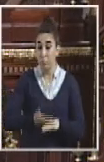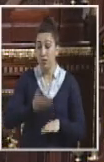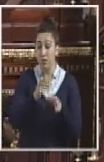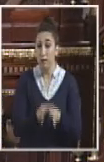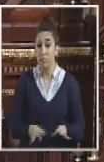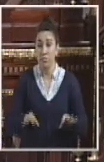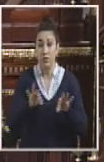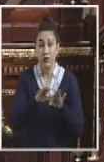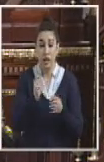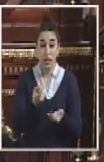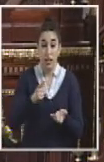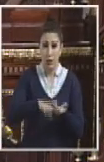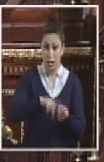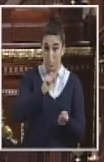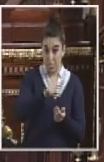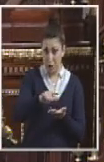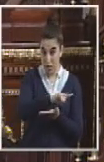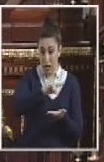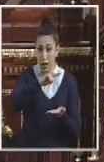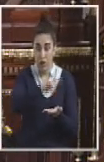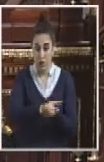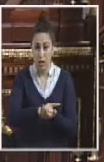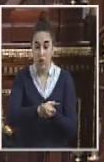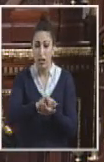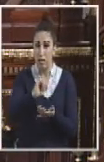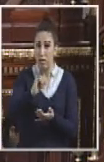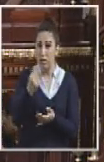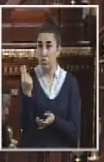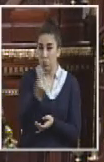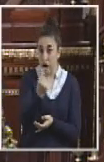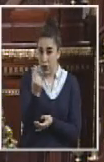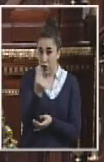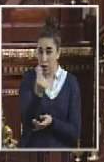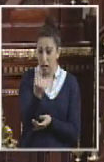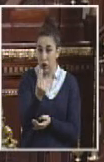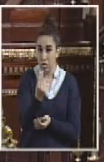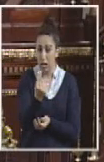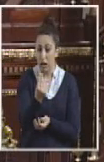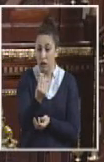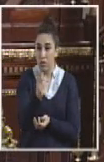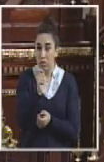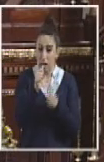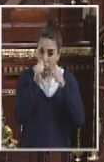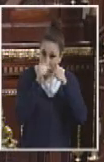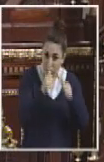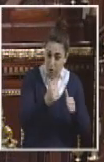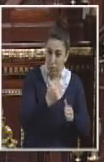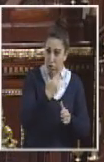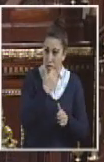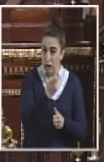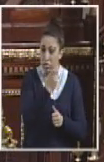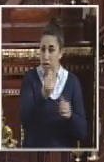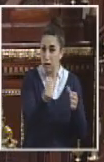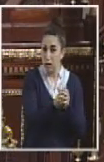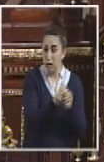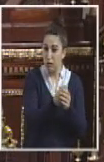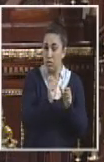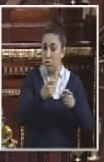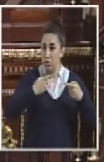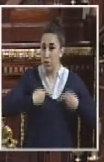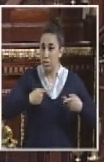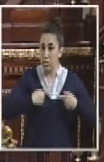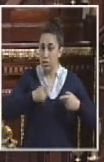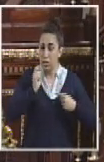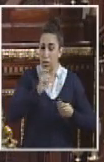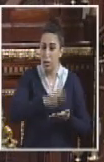establecer dentro de la propia ley la necesidad de darle una atención prioritaria a los sectores con